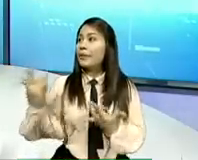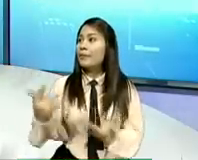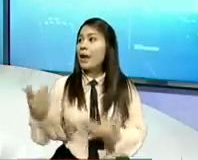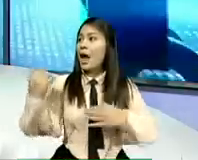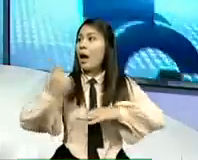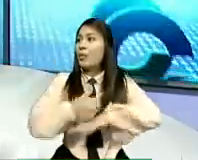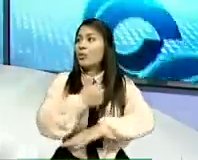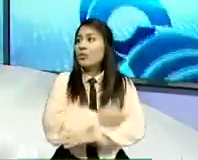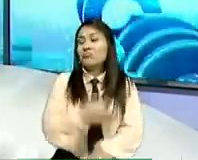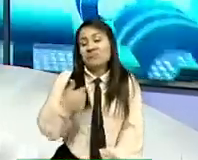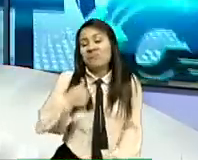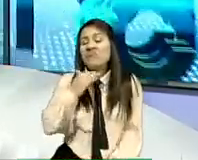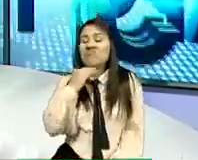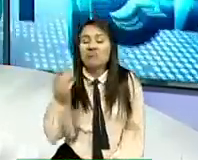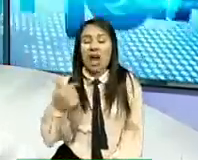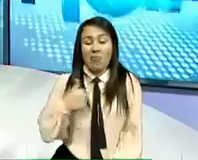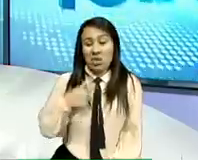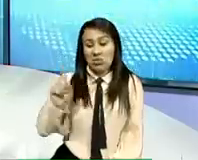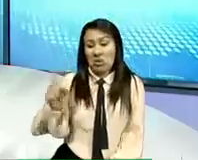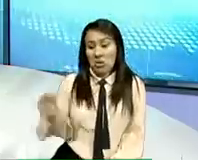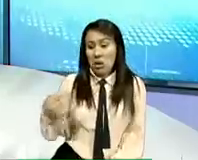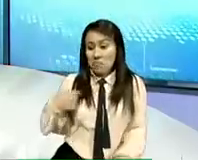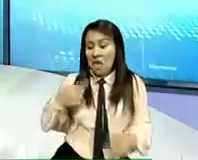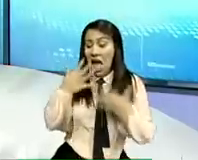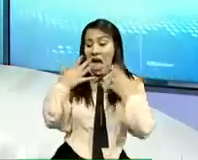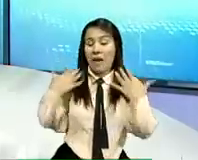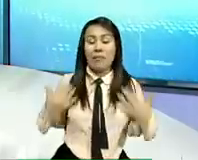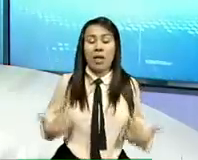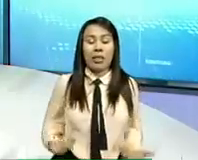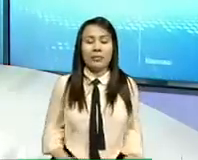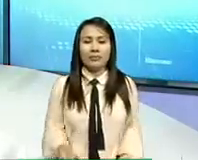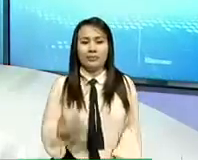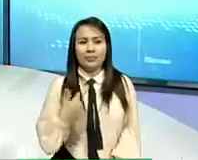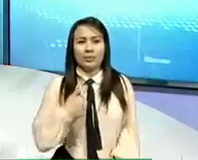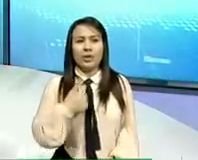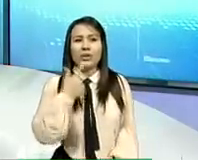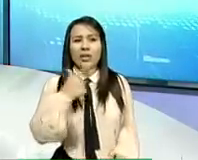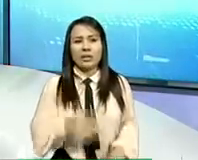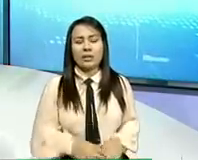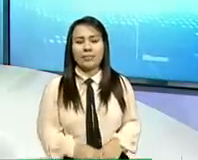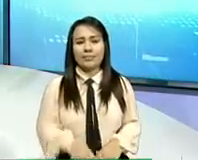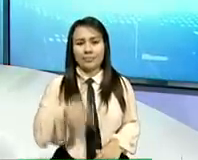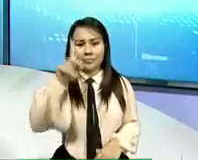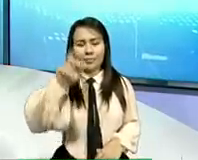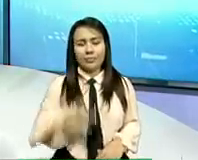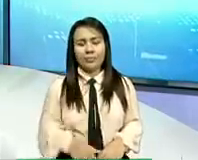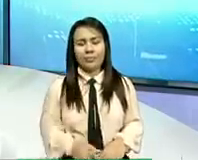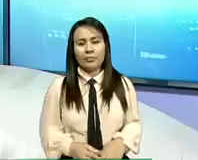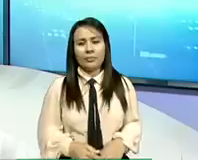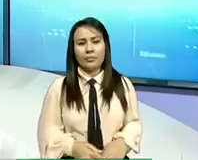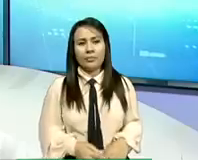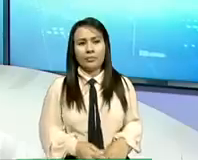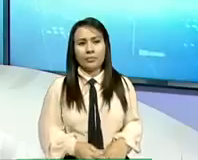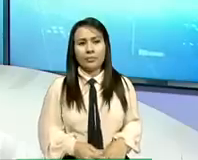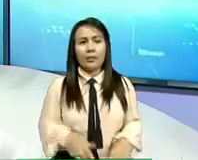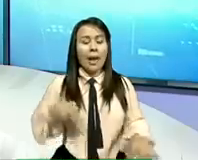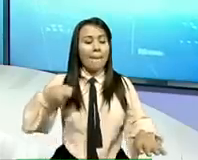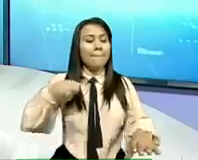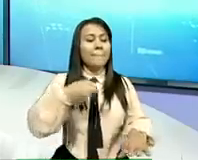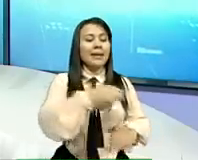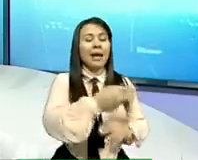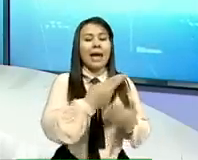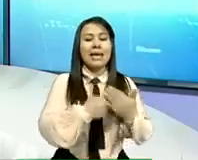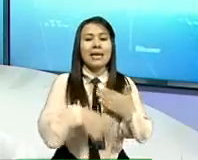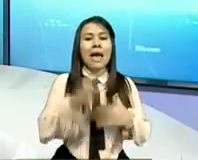no es conmigo. Yo les voy a decir algo que normalmente decía una persona: mataron a la hija